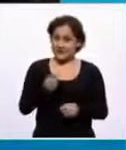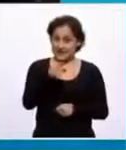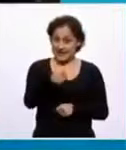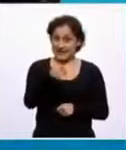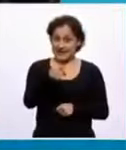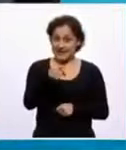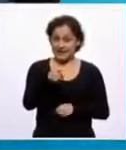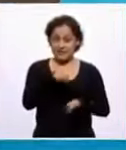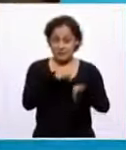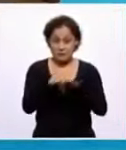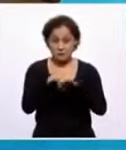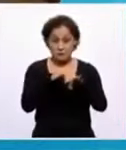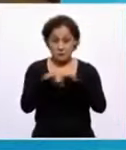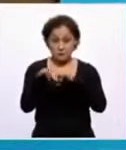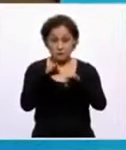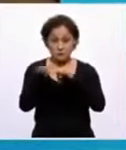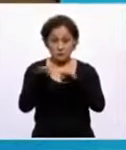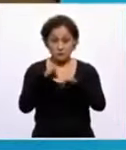Hola.